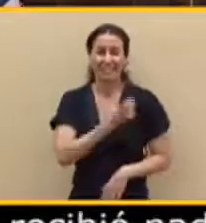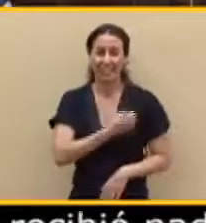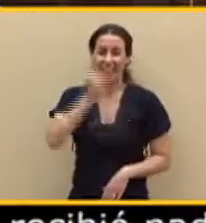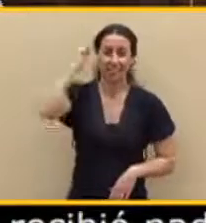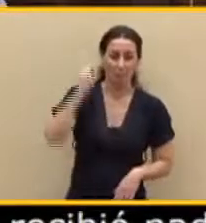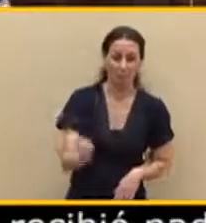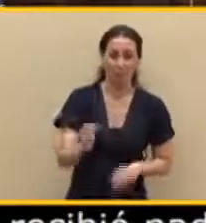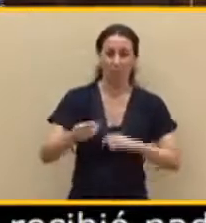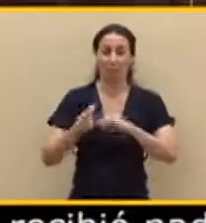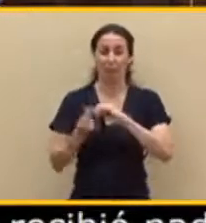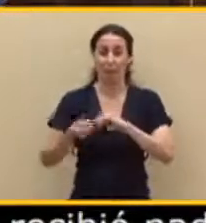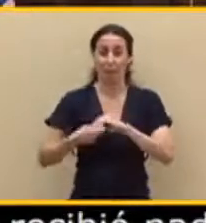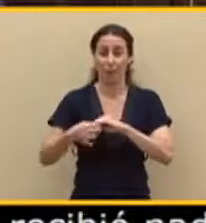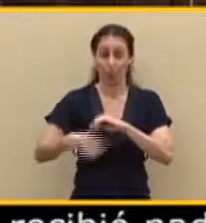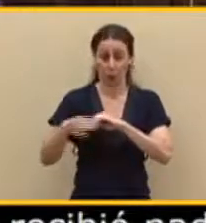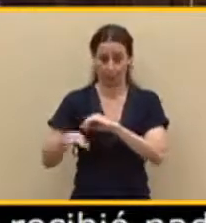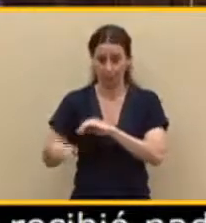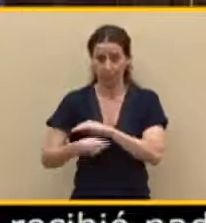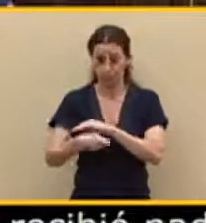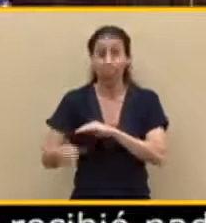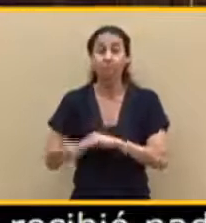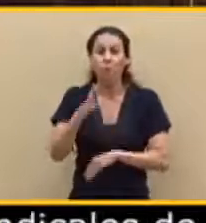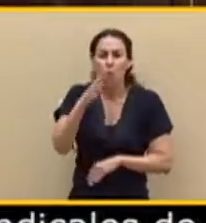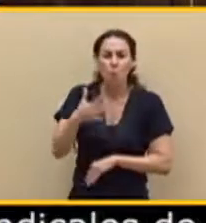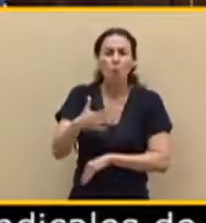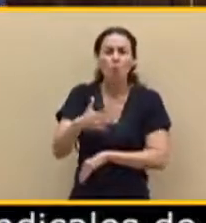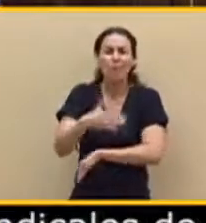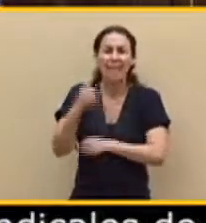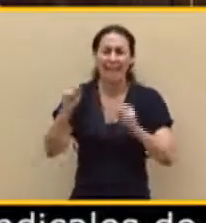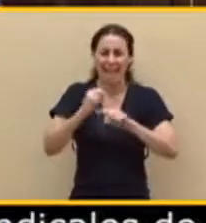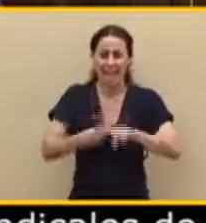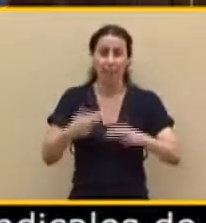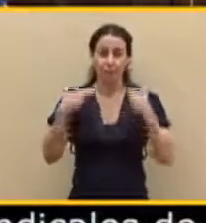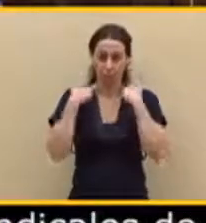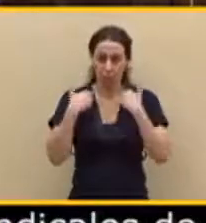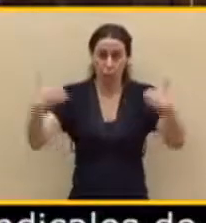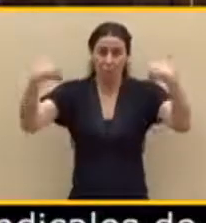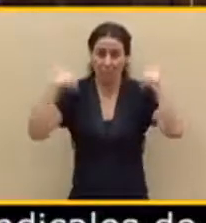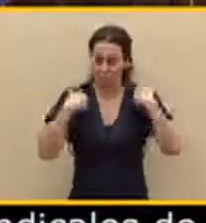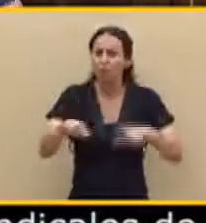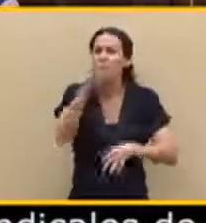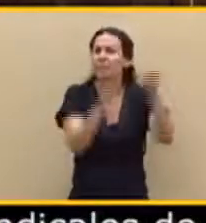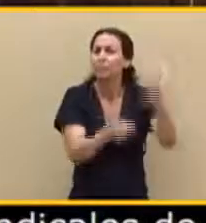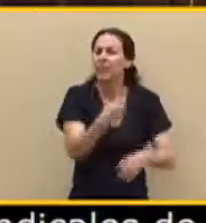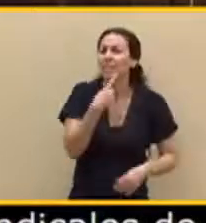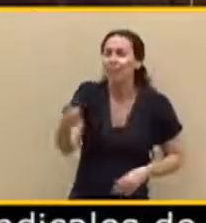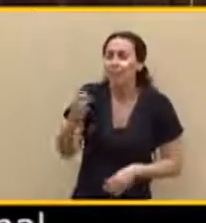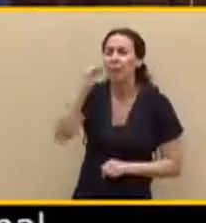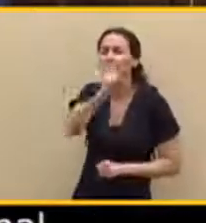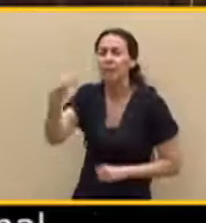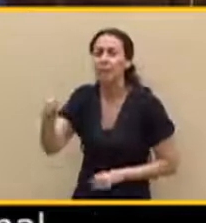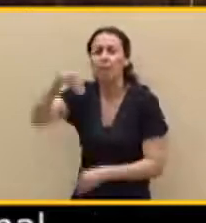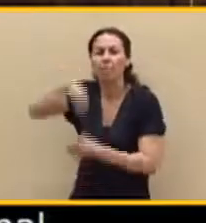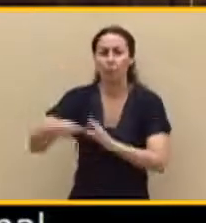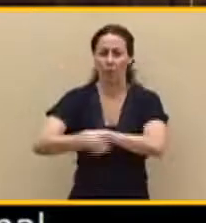hablar de democracia, un exministro preconstitucional responsable, según dicen los tribunales, de la matanza de Vitoria. ¡Qué vergüenza,